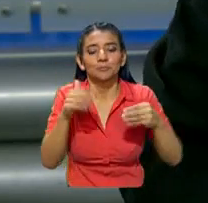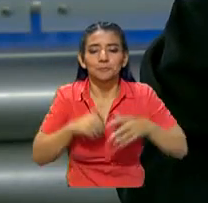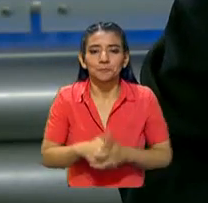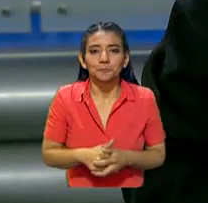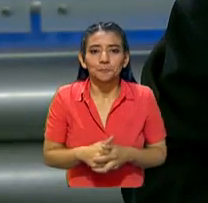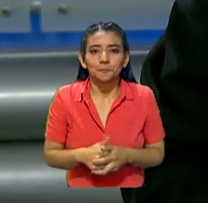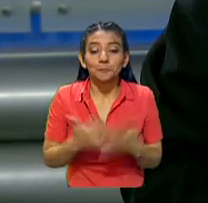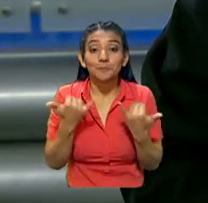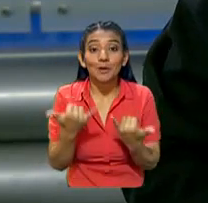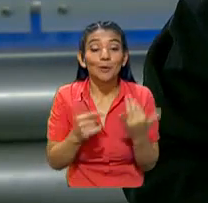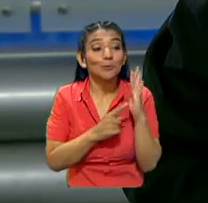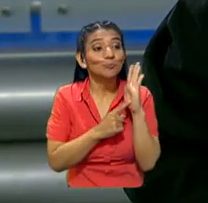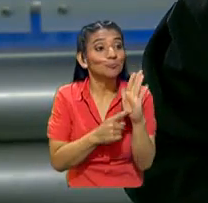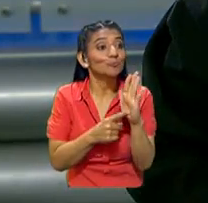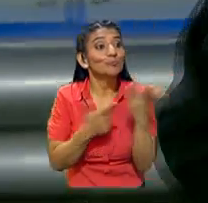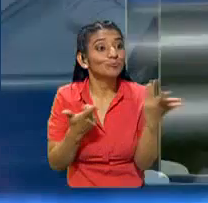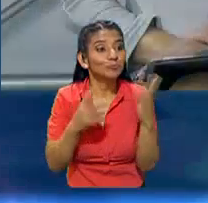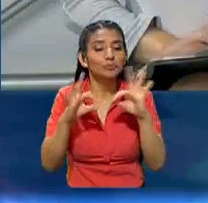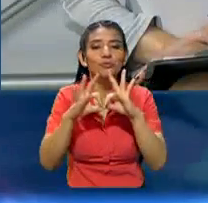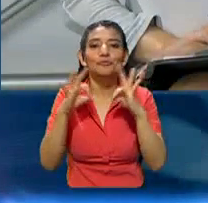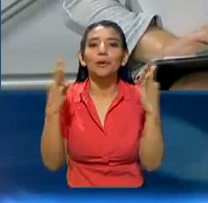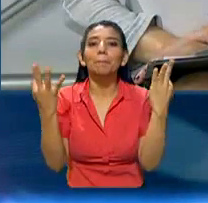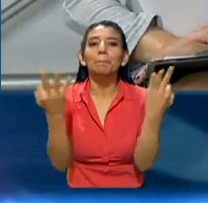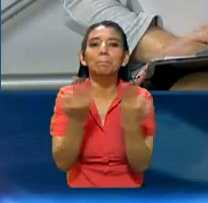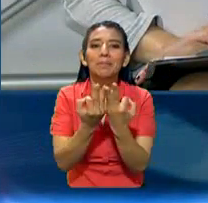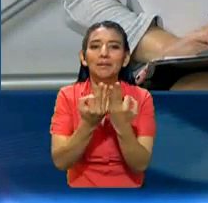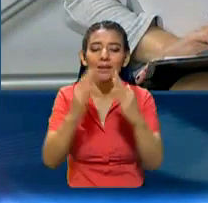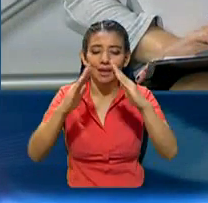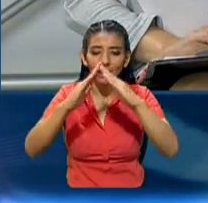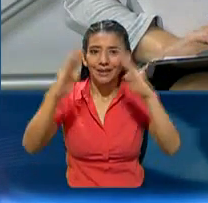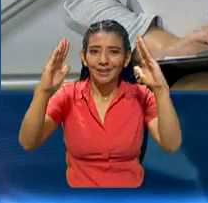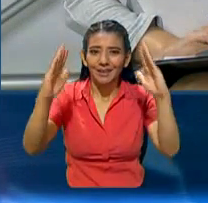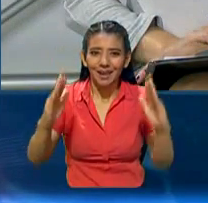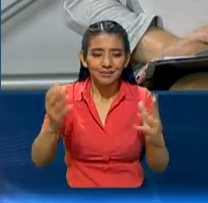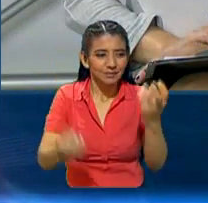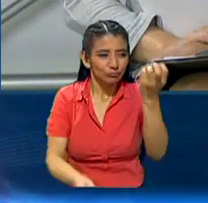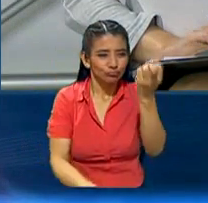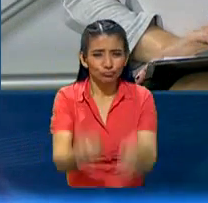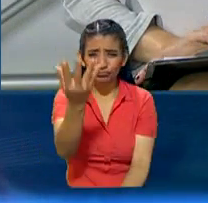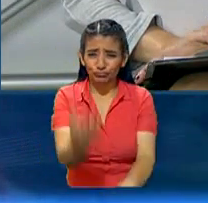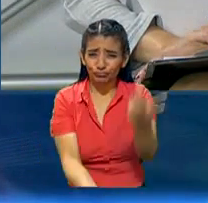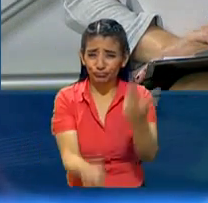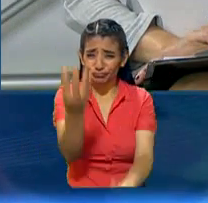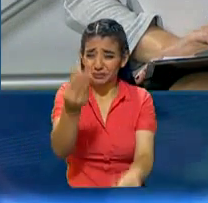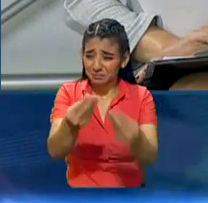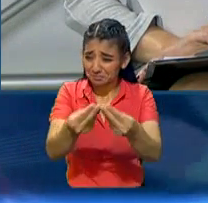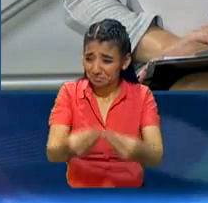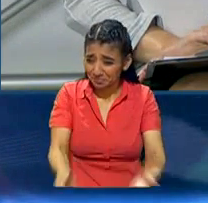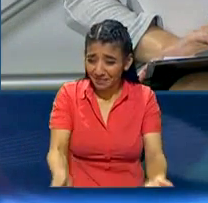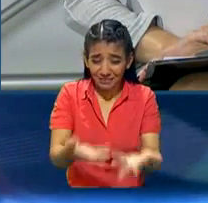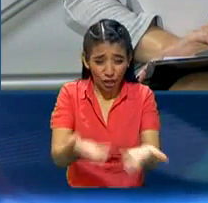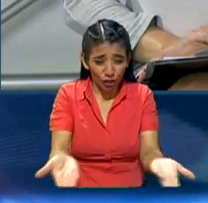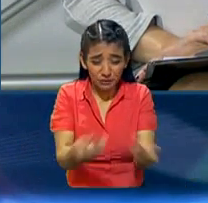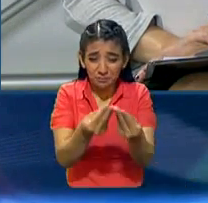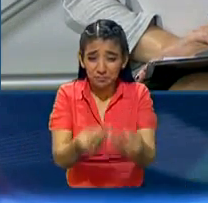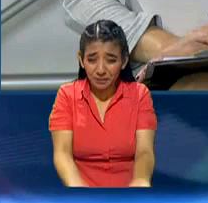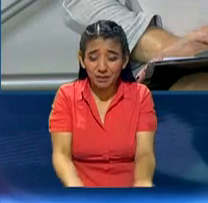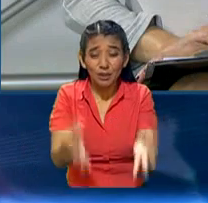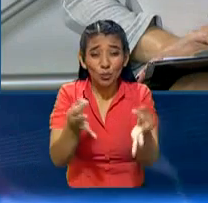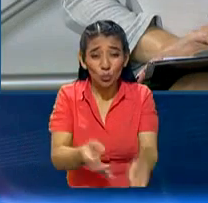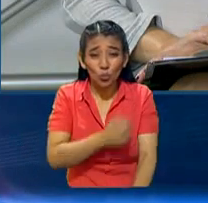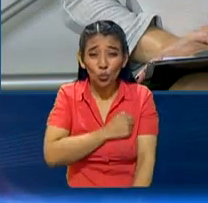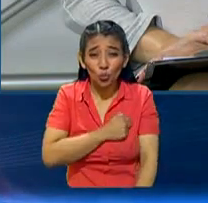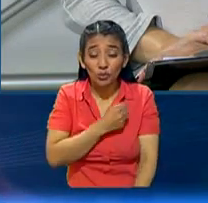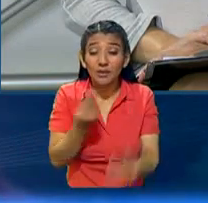historia, Berito, viene con la familia que perdió estas pertenencias en ese incendio que lamentablemente se dio, y cuando no